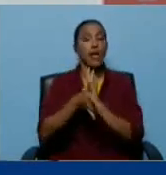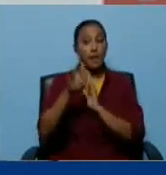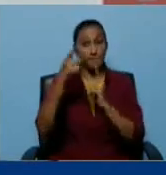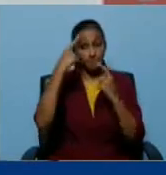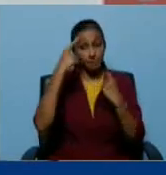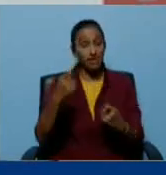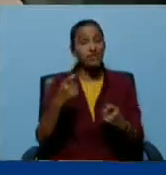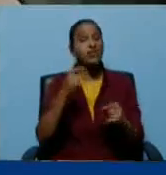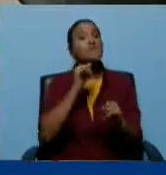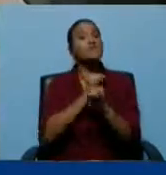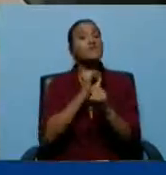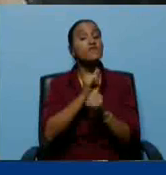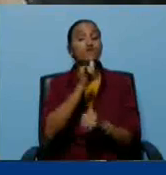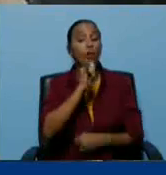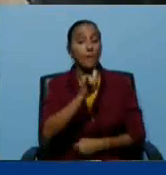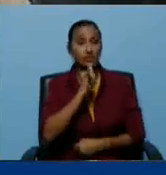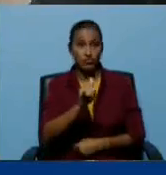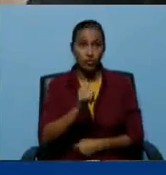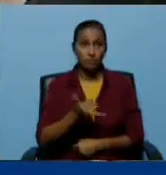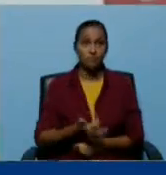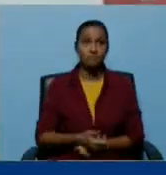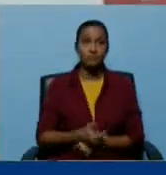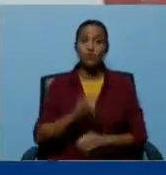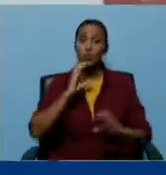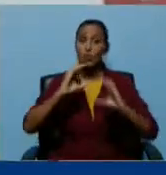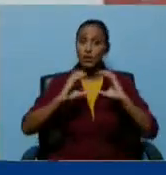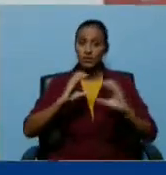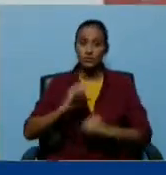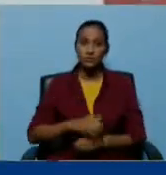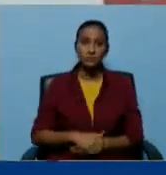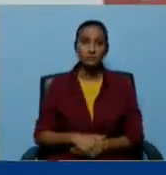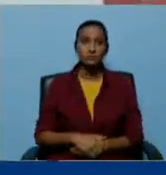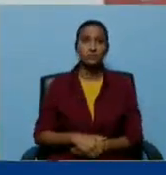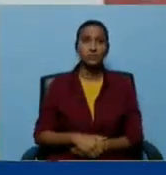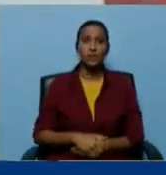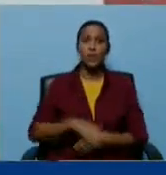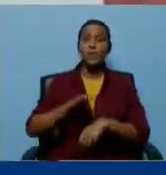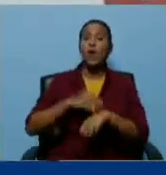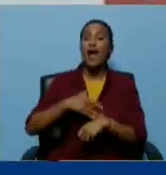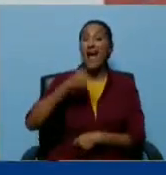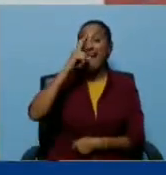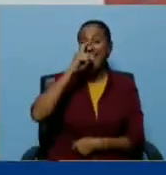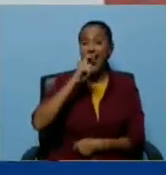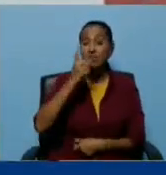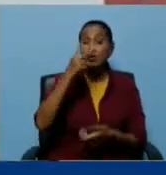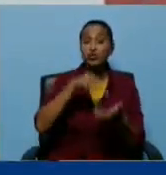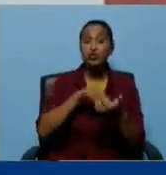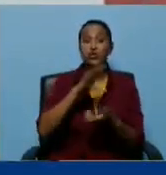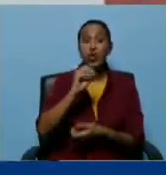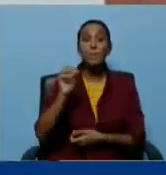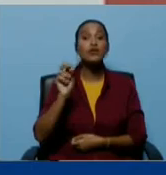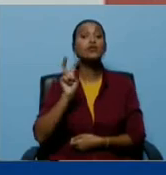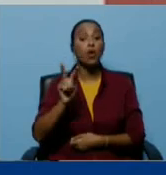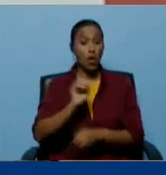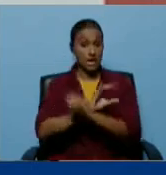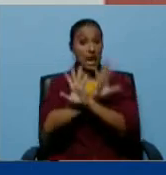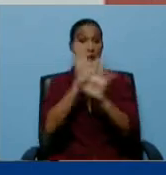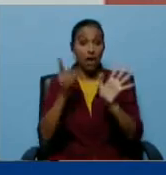Es un golpe de Estado cibernético. En el año 2002 quedó claro para el mundo que fue un golpe de